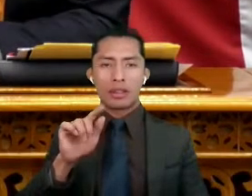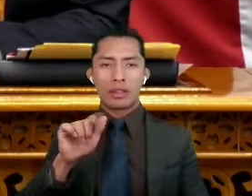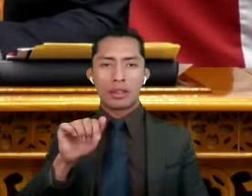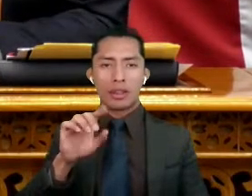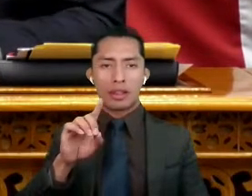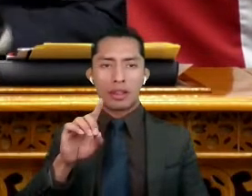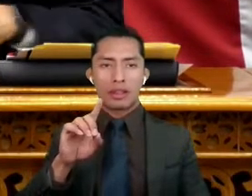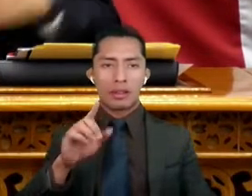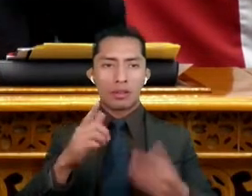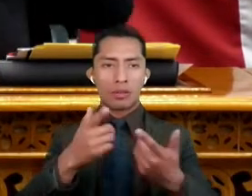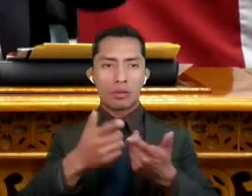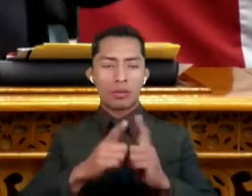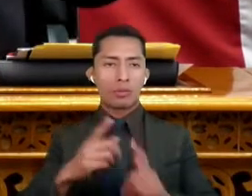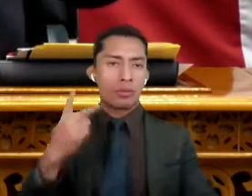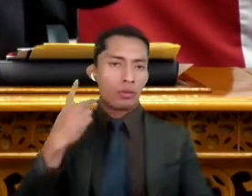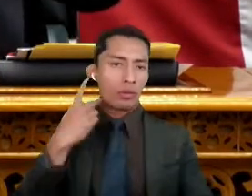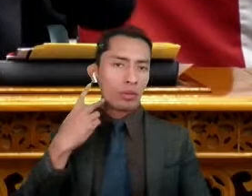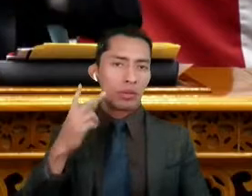Trabajo.